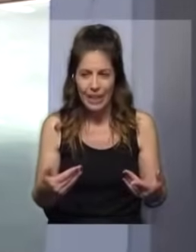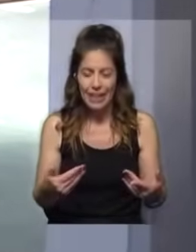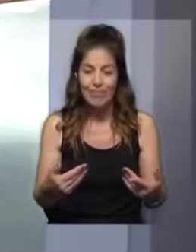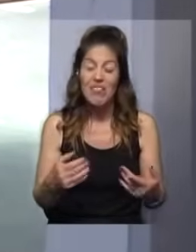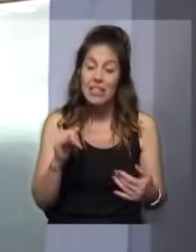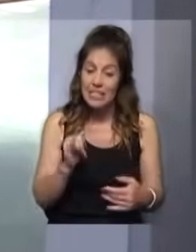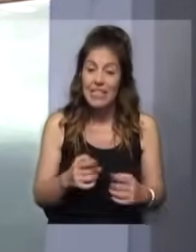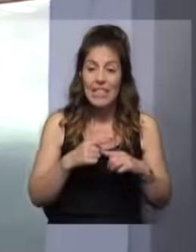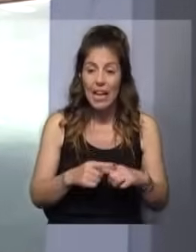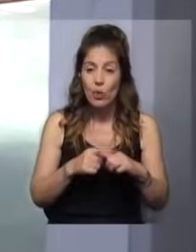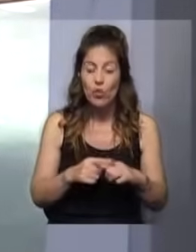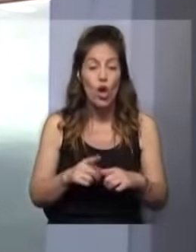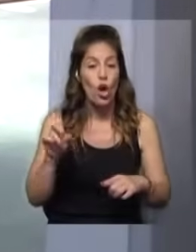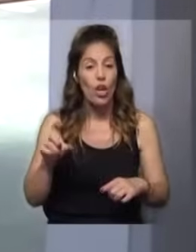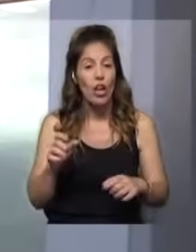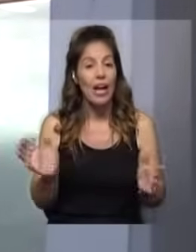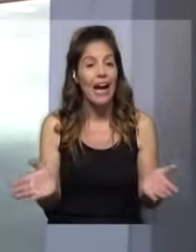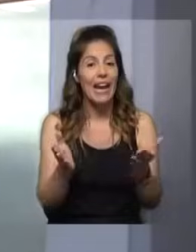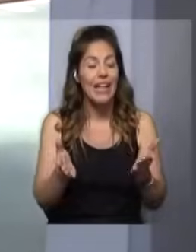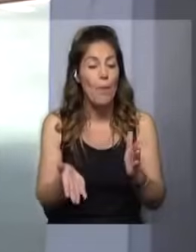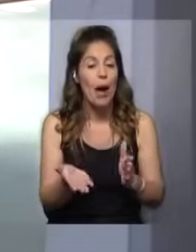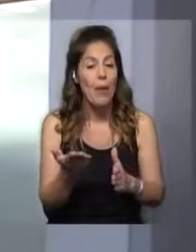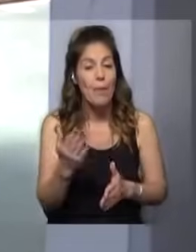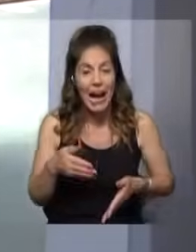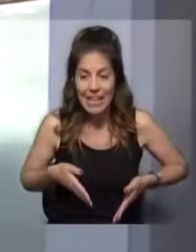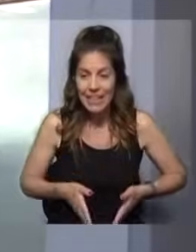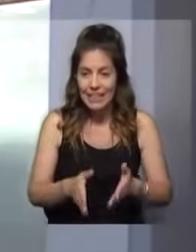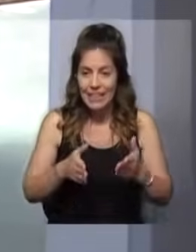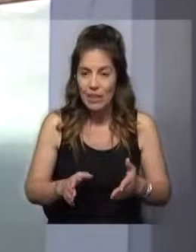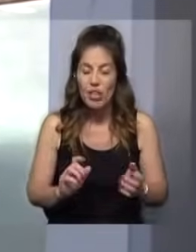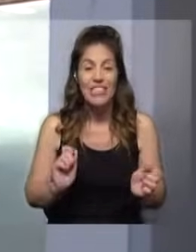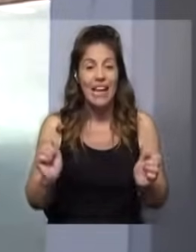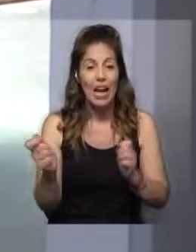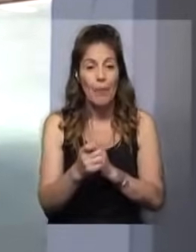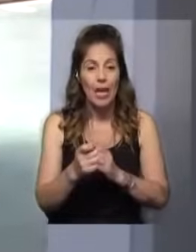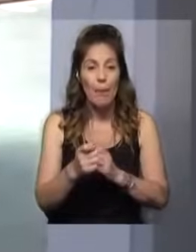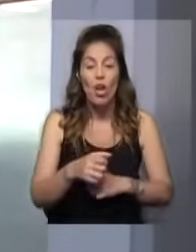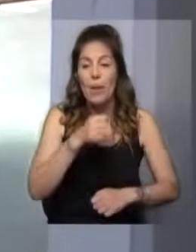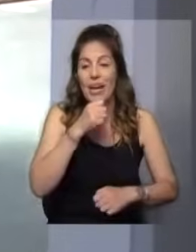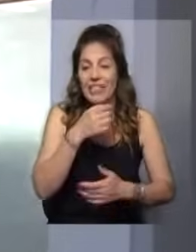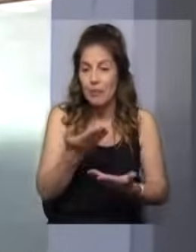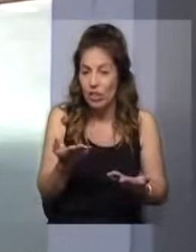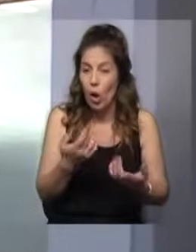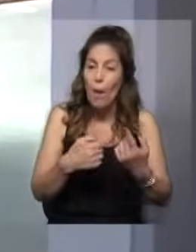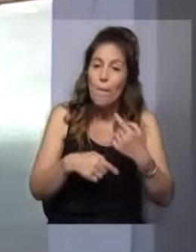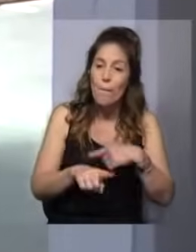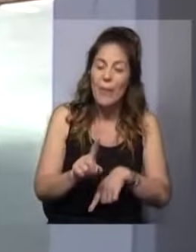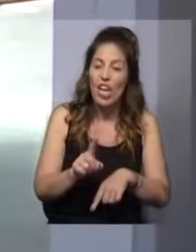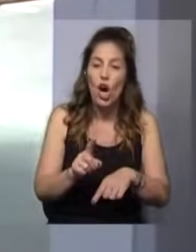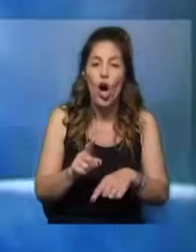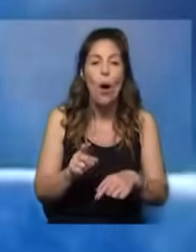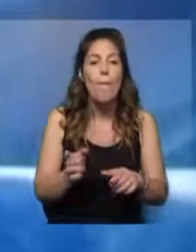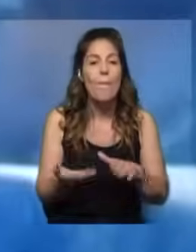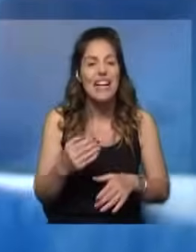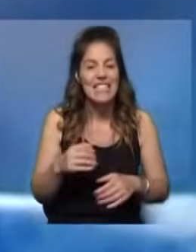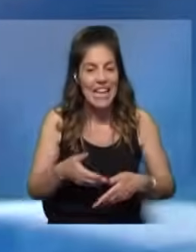discusión con la lógica de generemos más nacimientos así rever temos el envejecimiento demográfico yo creo generar más nacimientos